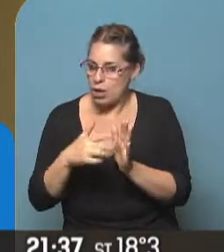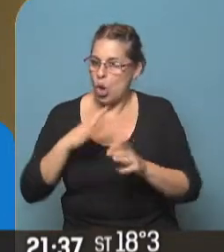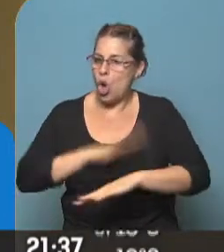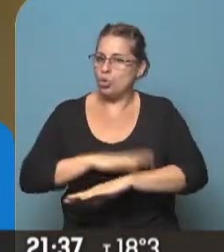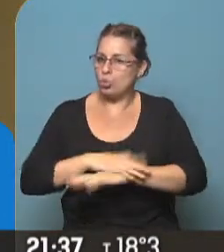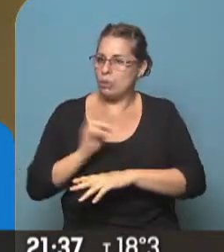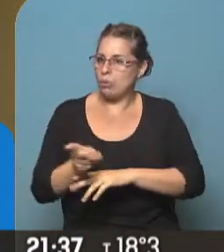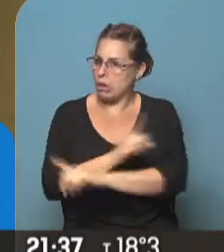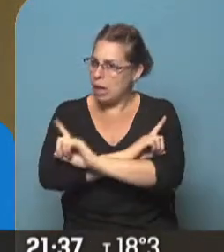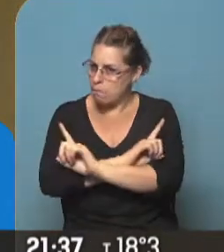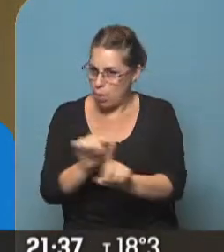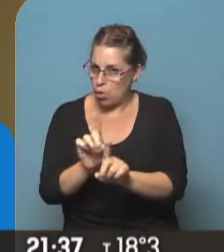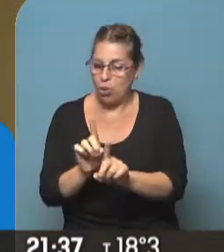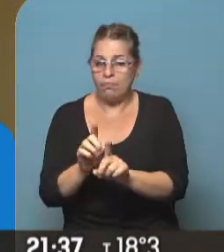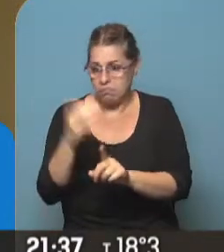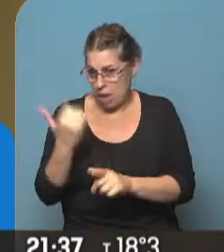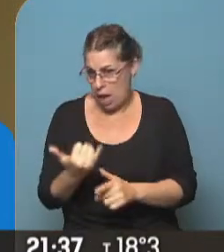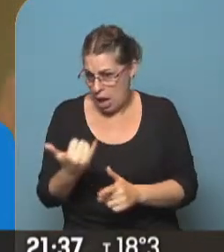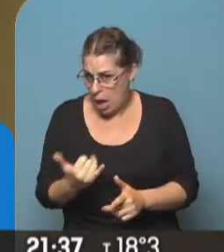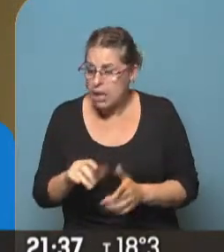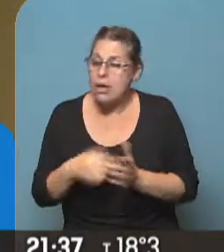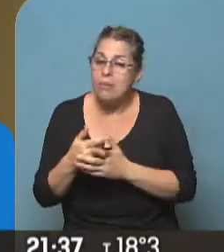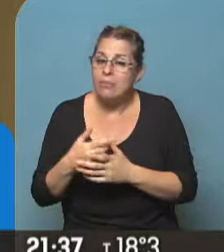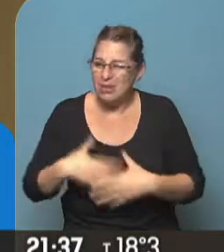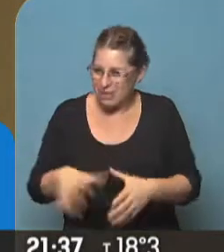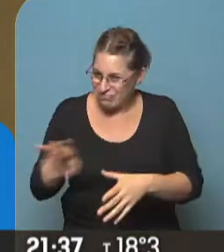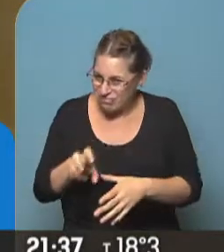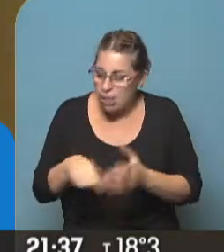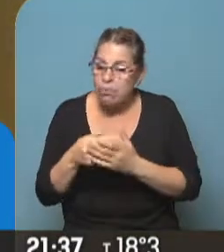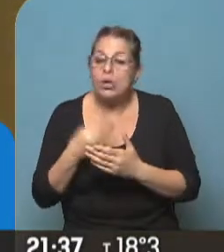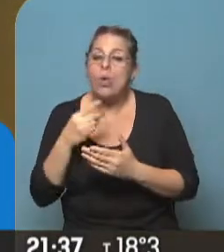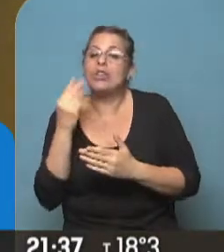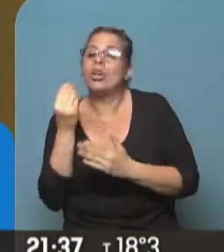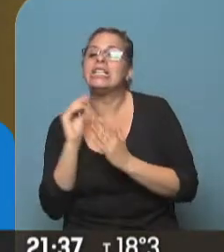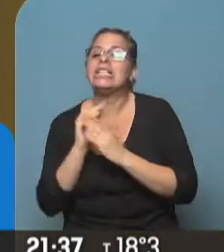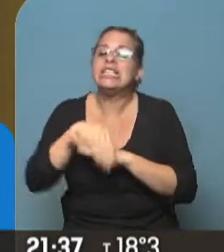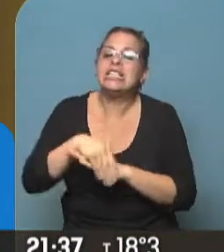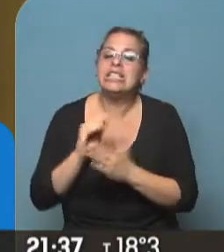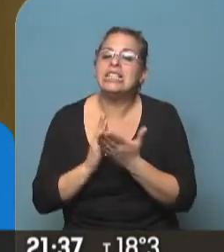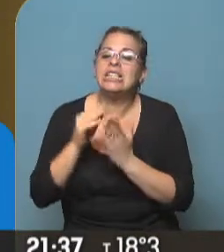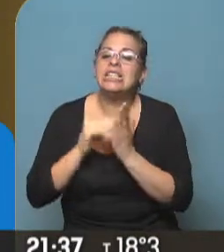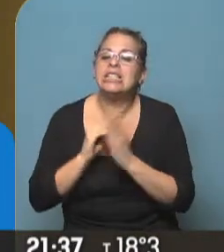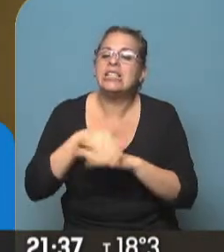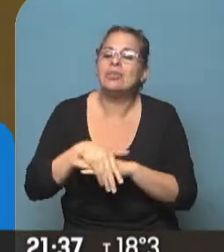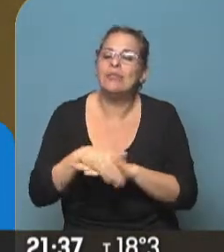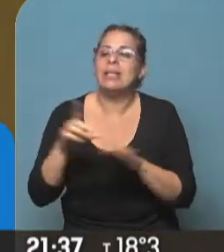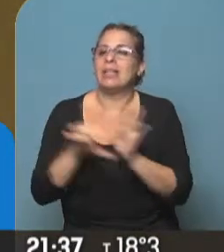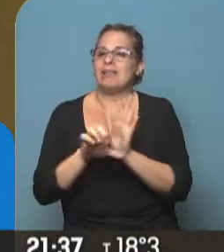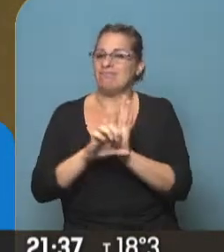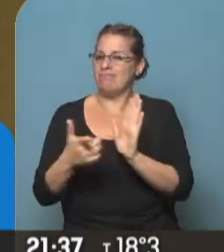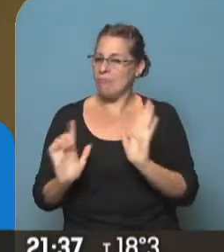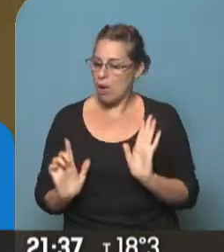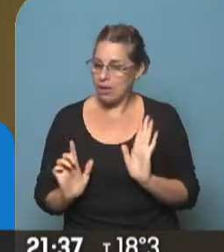este de hecho ocurre el problema es que a la hora de efectuar la inscripción no se encuentra reglamentado a